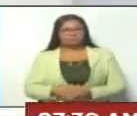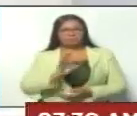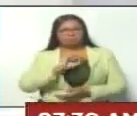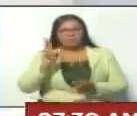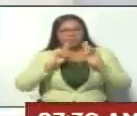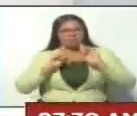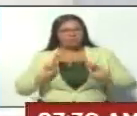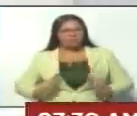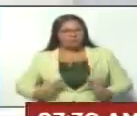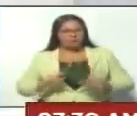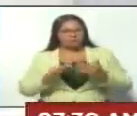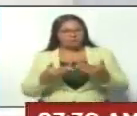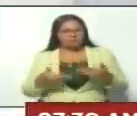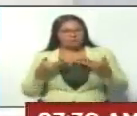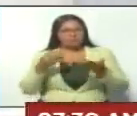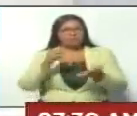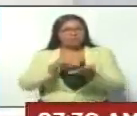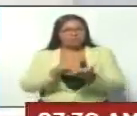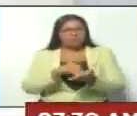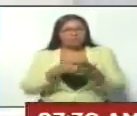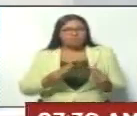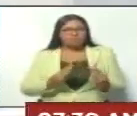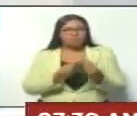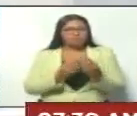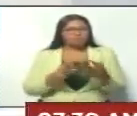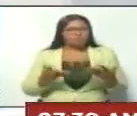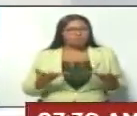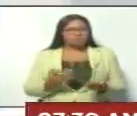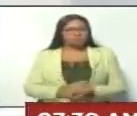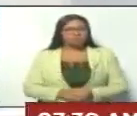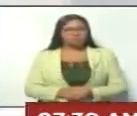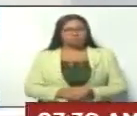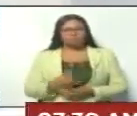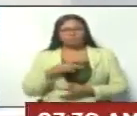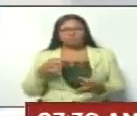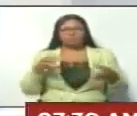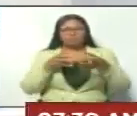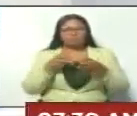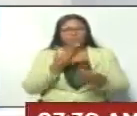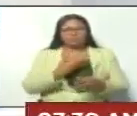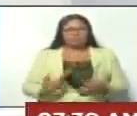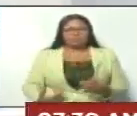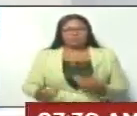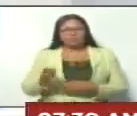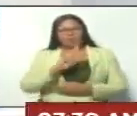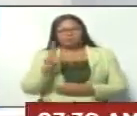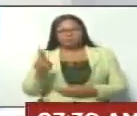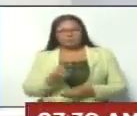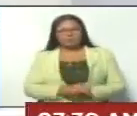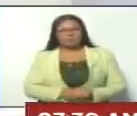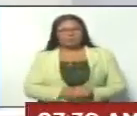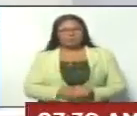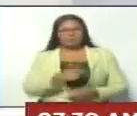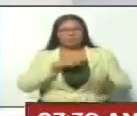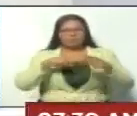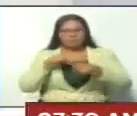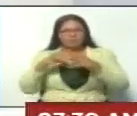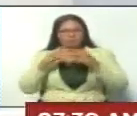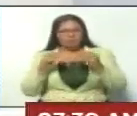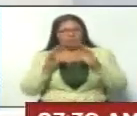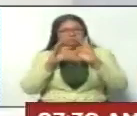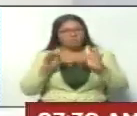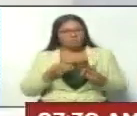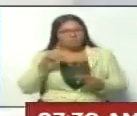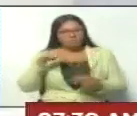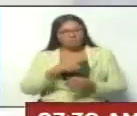la Humanidad, se estableció junto con la comisión que crea el presidente de la República, que coordina la ingeniera Jacqueline